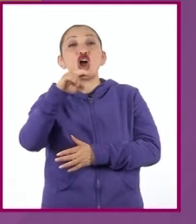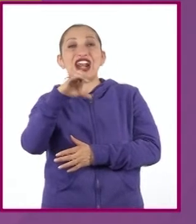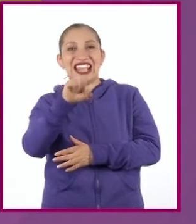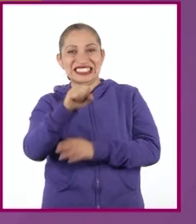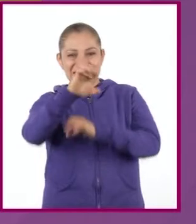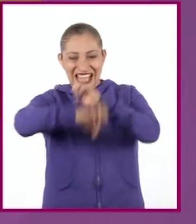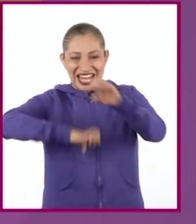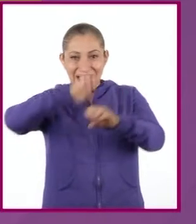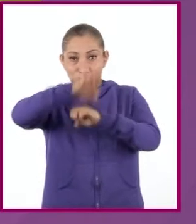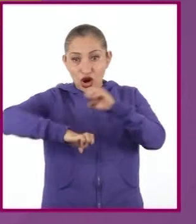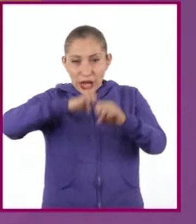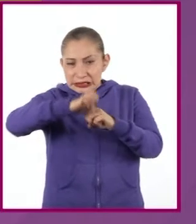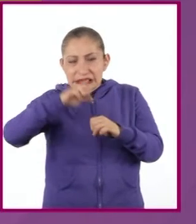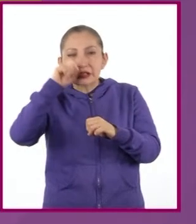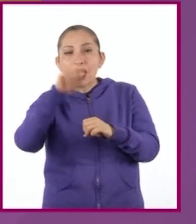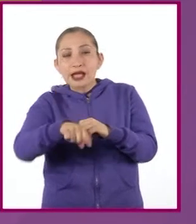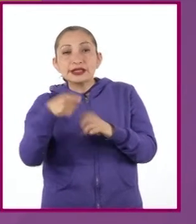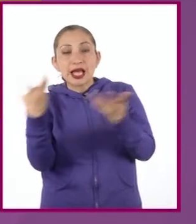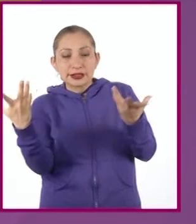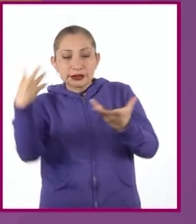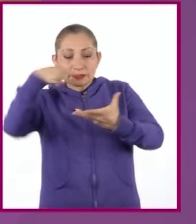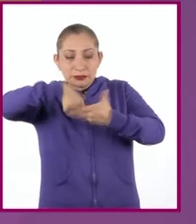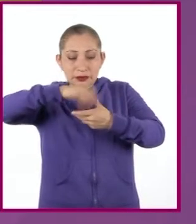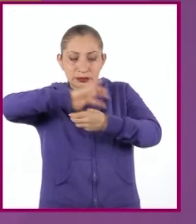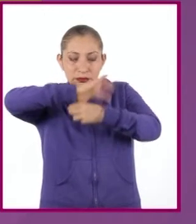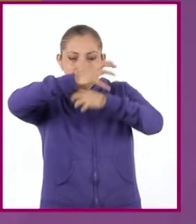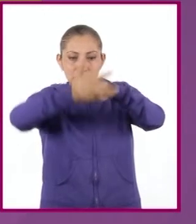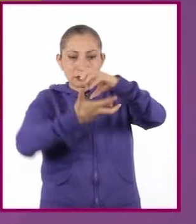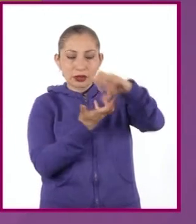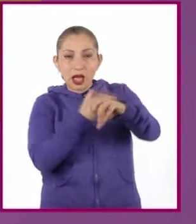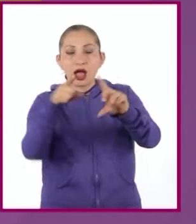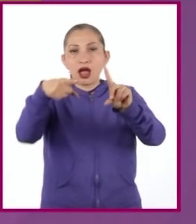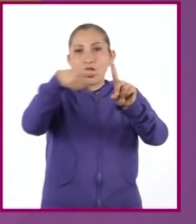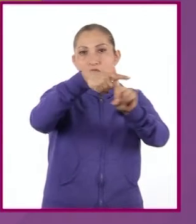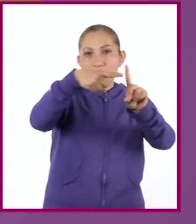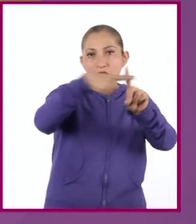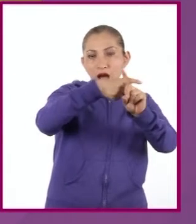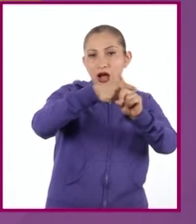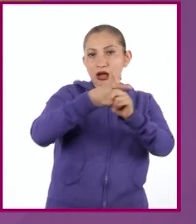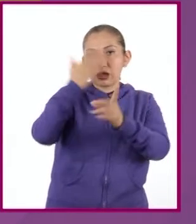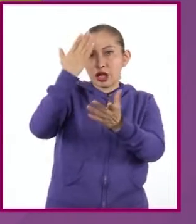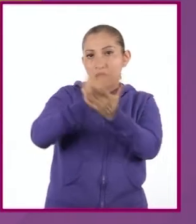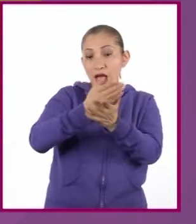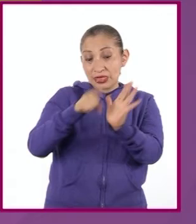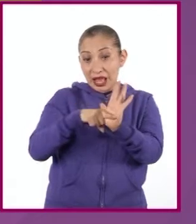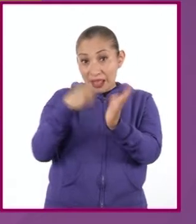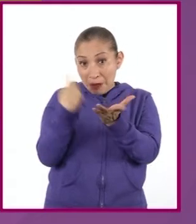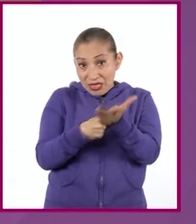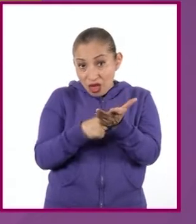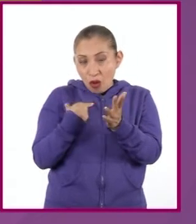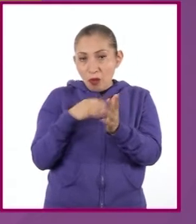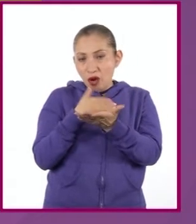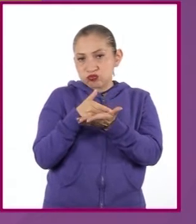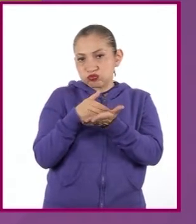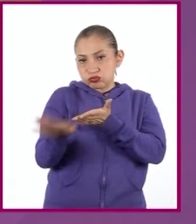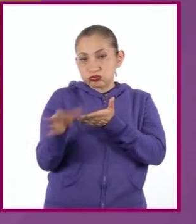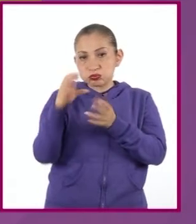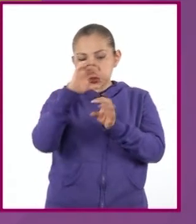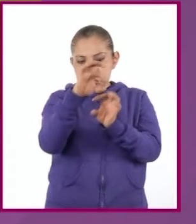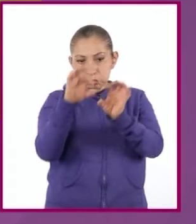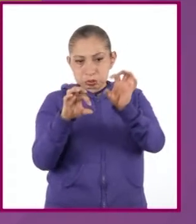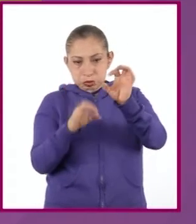la idea de que los electrones estaban envueltos por una nube de carga positiva que neutralizaba su carga negativa, y que se